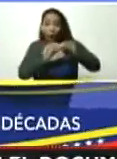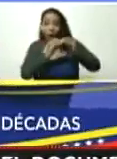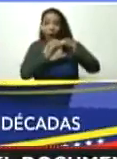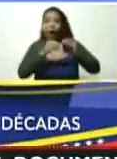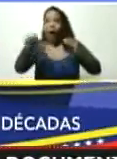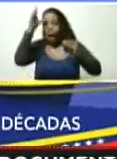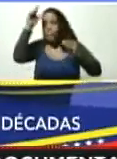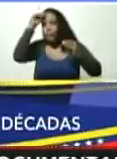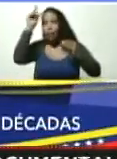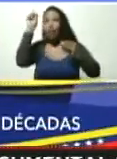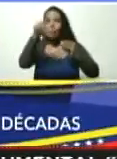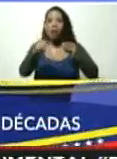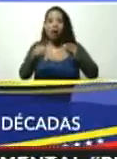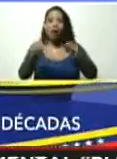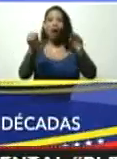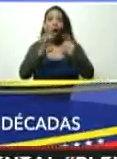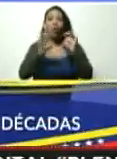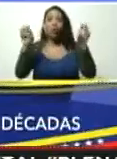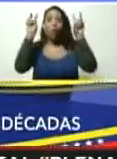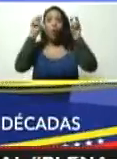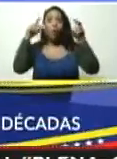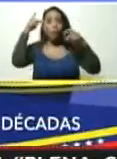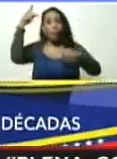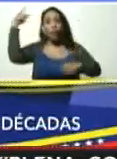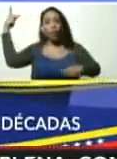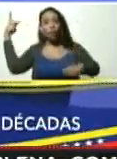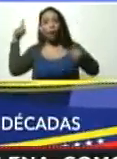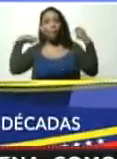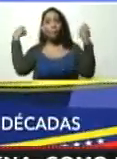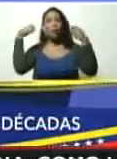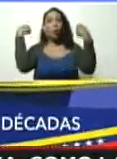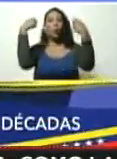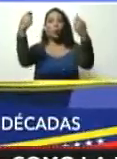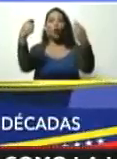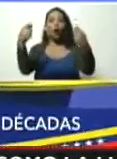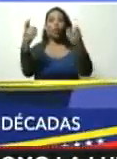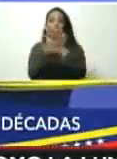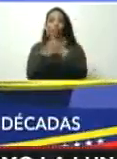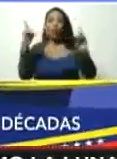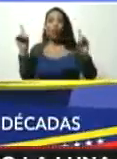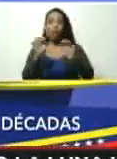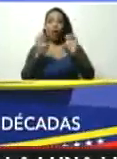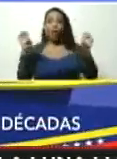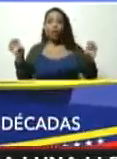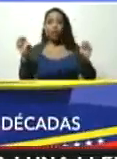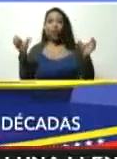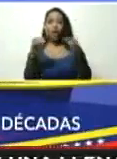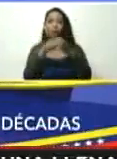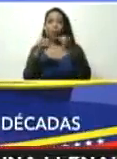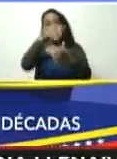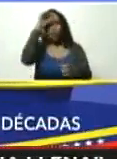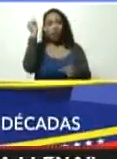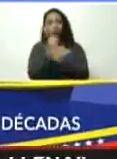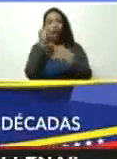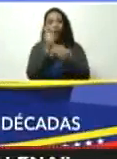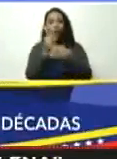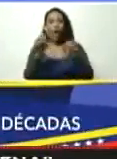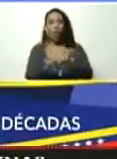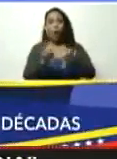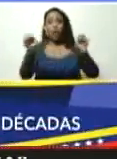educación con una nueva pedagogía popular, democrática, educación a la clase obrera, educación a